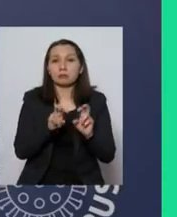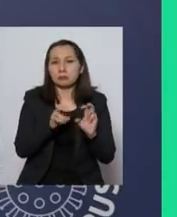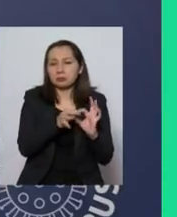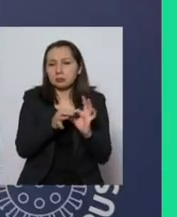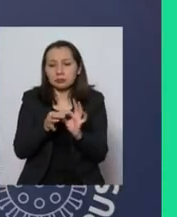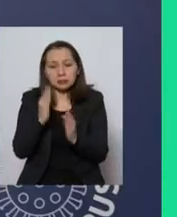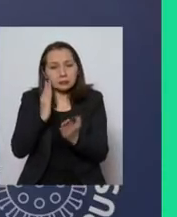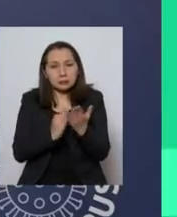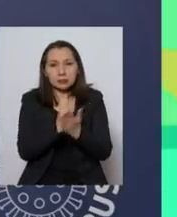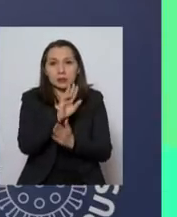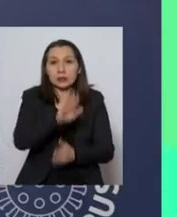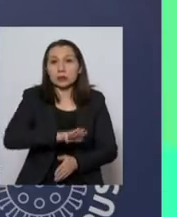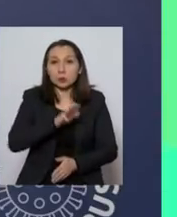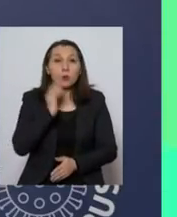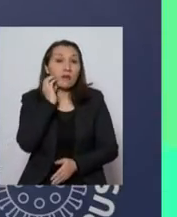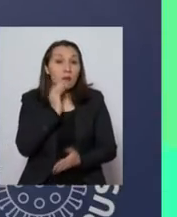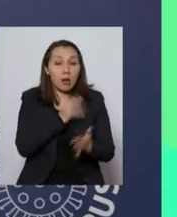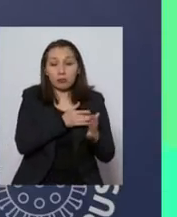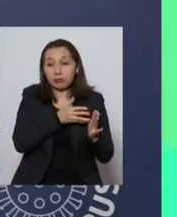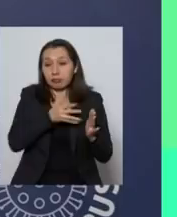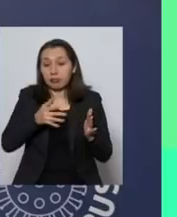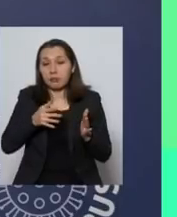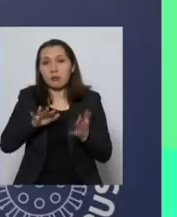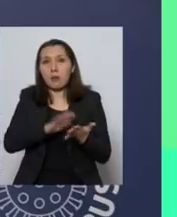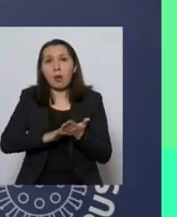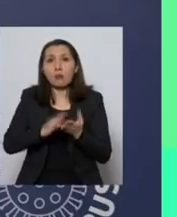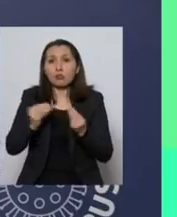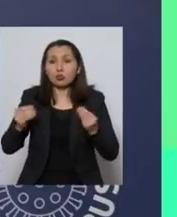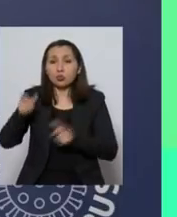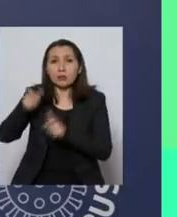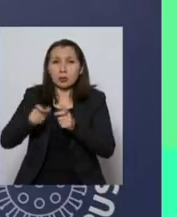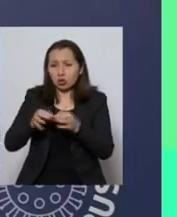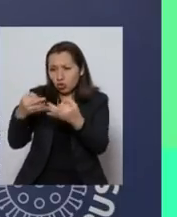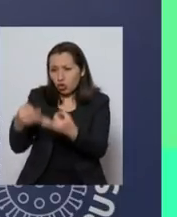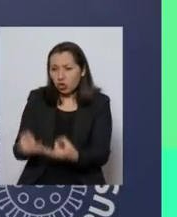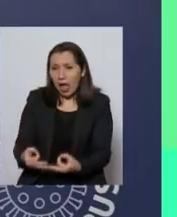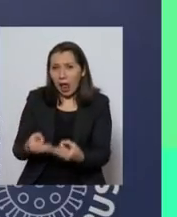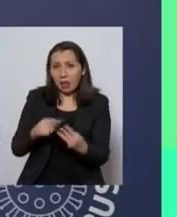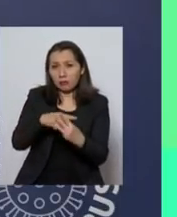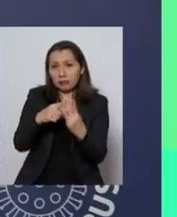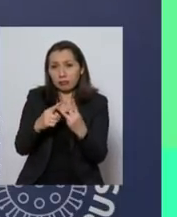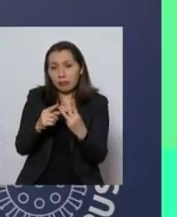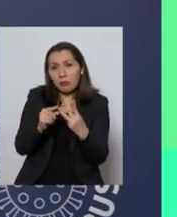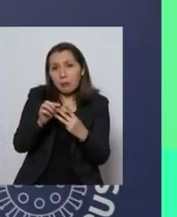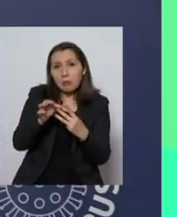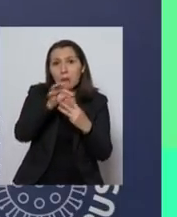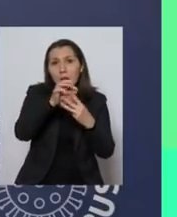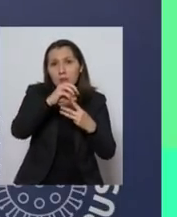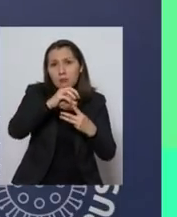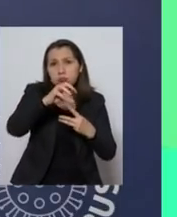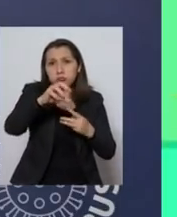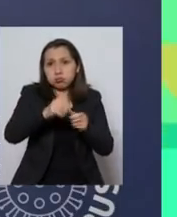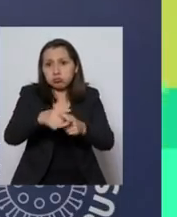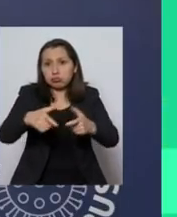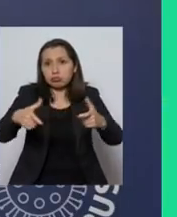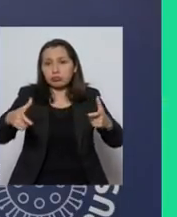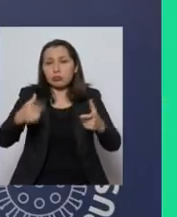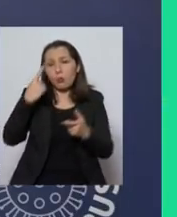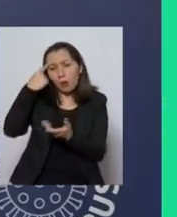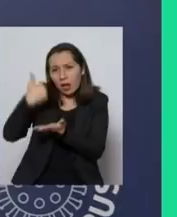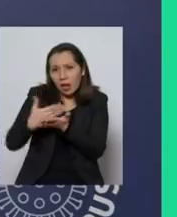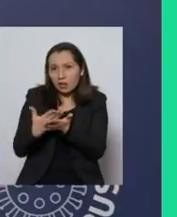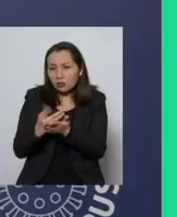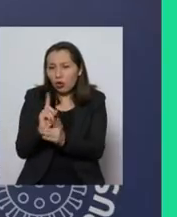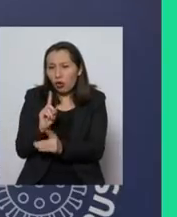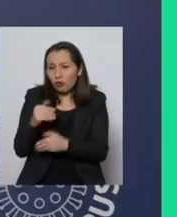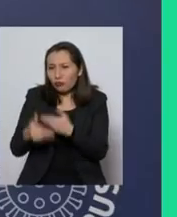que desde el 19 de mayo a la fecha tenemos un tercio de los contagiados total, ¿ustedes consideran que hay alguna parte de la estrategia que